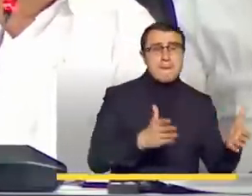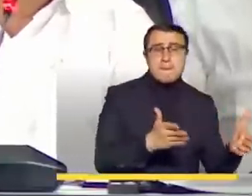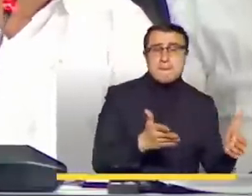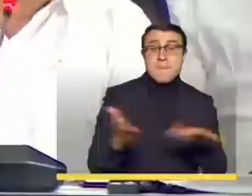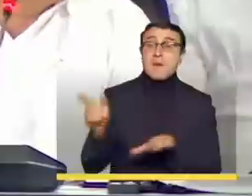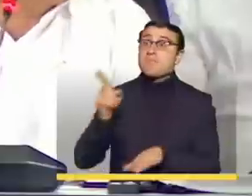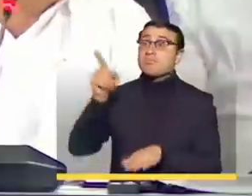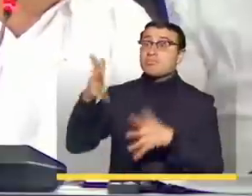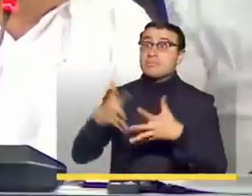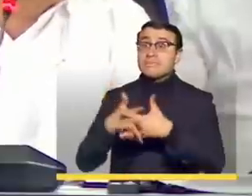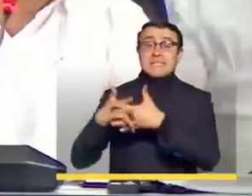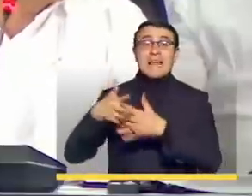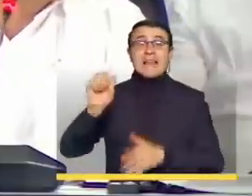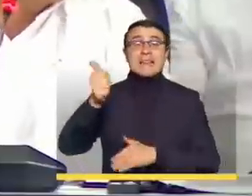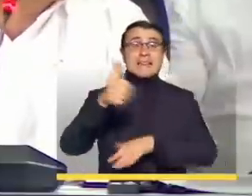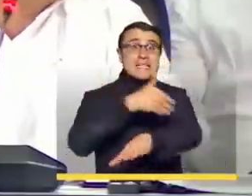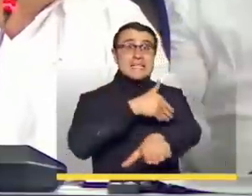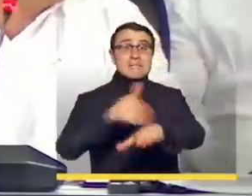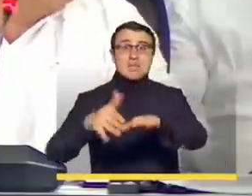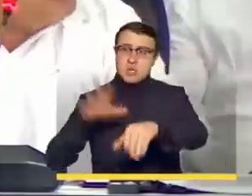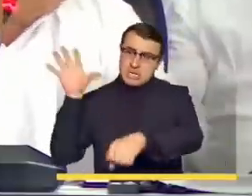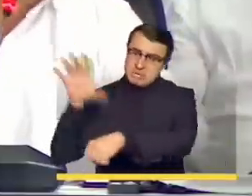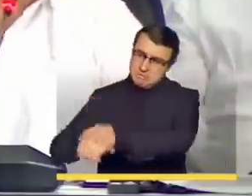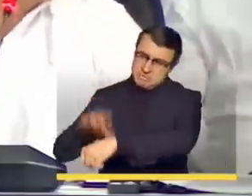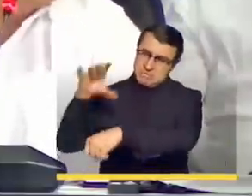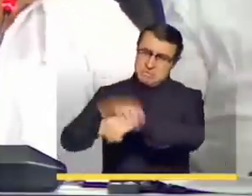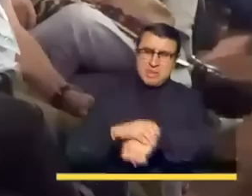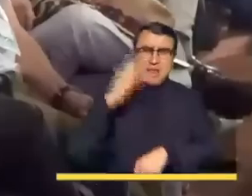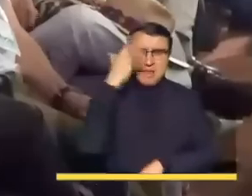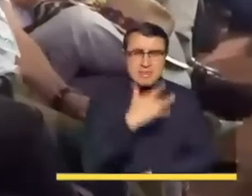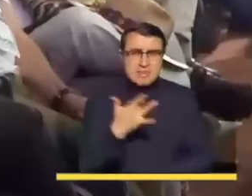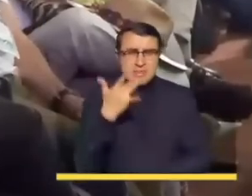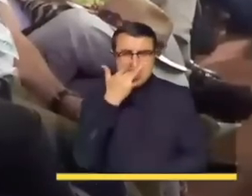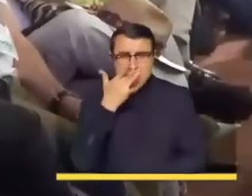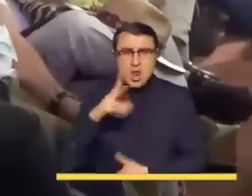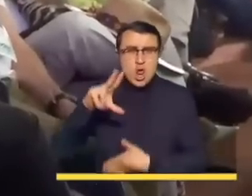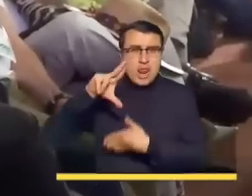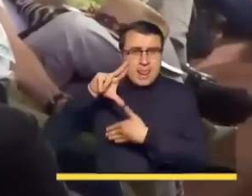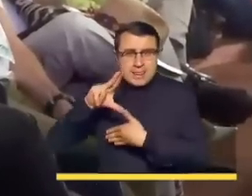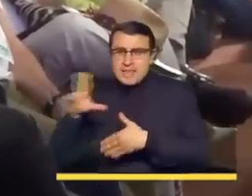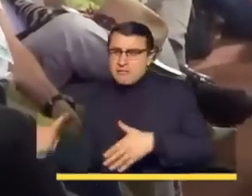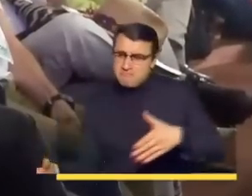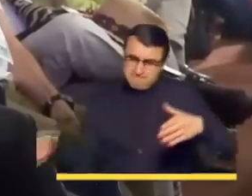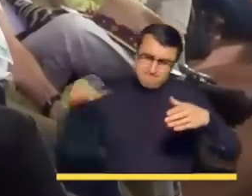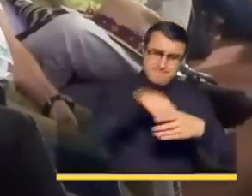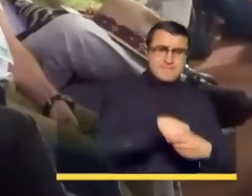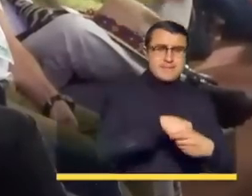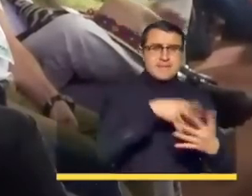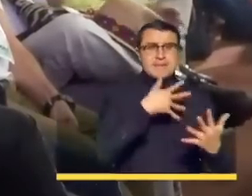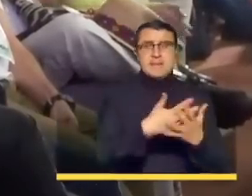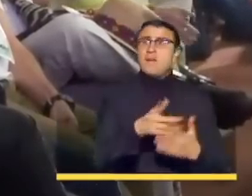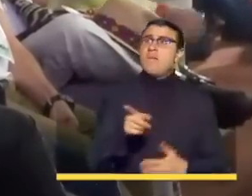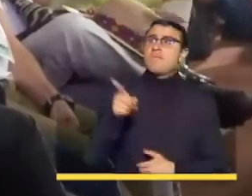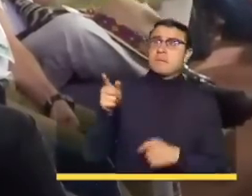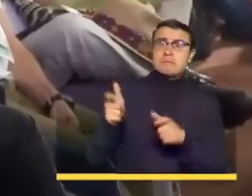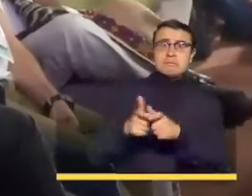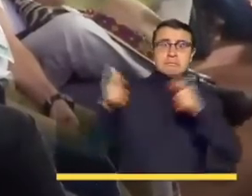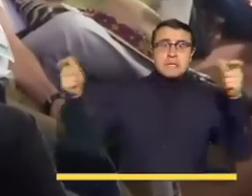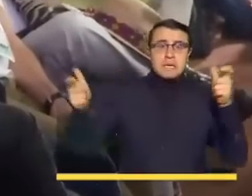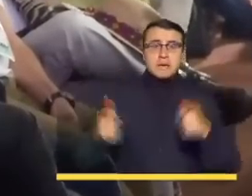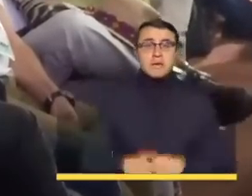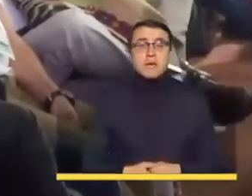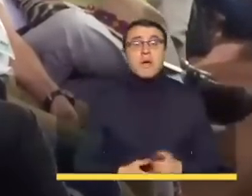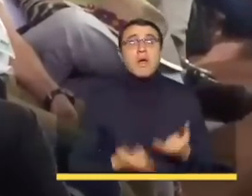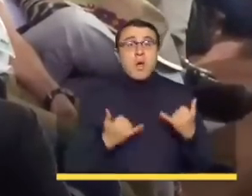Estados Unidos cogieron 10 millones a las cárceles de negros y latinos, la mayoría. Y nuestros estados